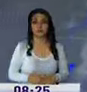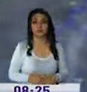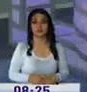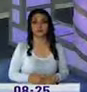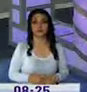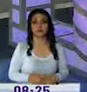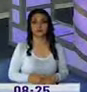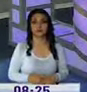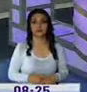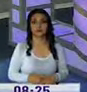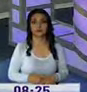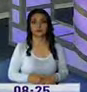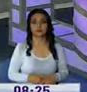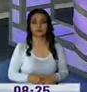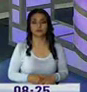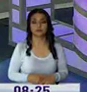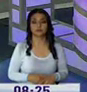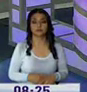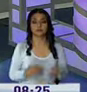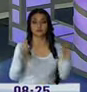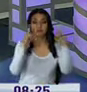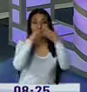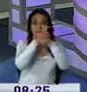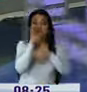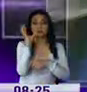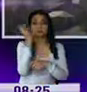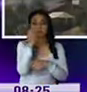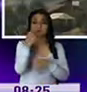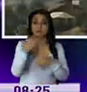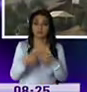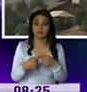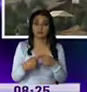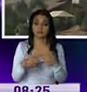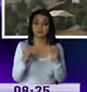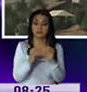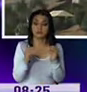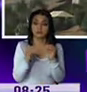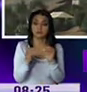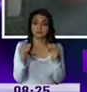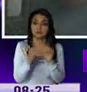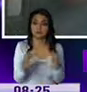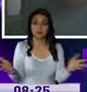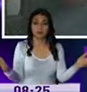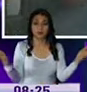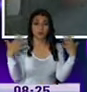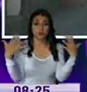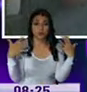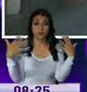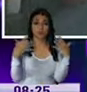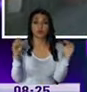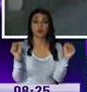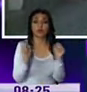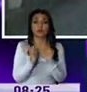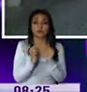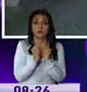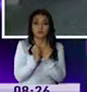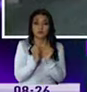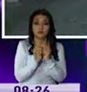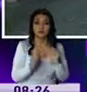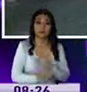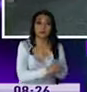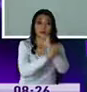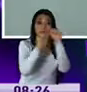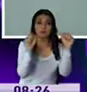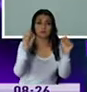Aldaz. Complicado el clima acá en la capital, cada vez vamos sintiendo algunos cambios, como ya habíamos dicho, de mañana